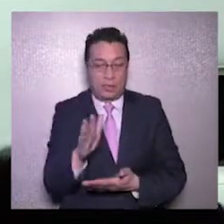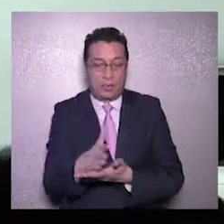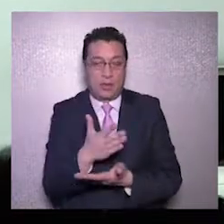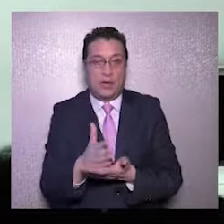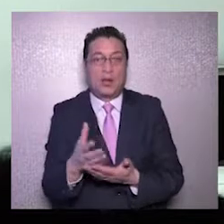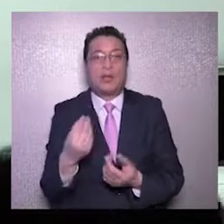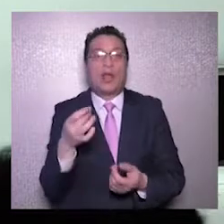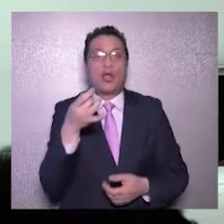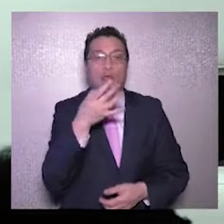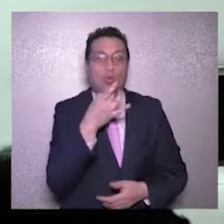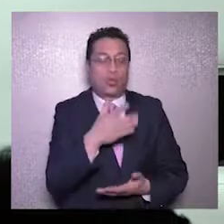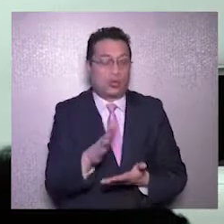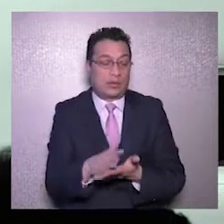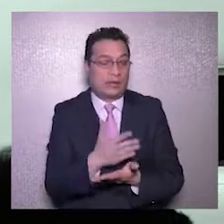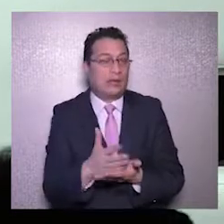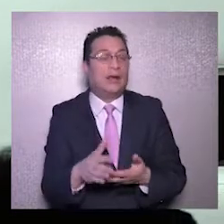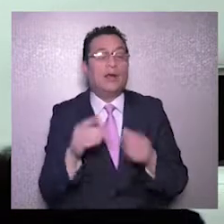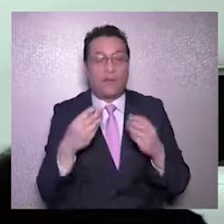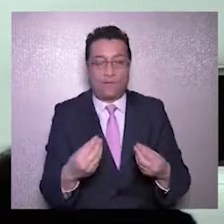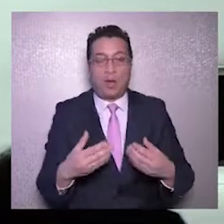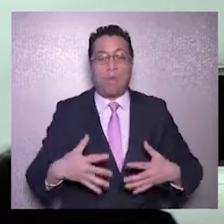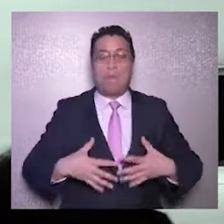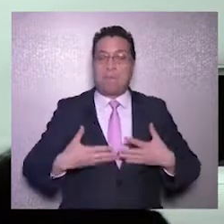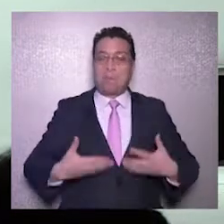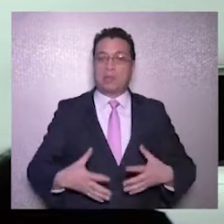niños efectivamente mantengan un buen peso?